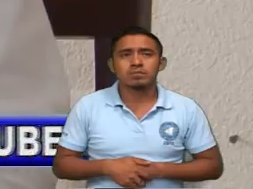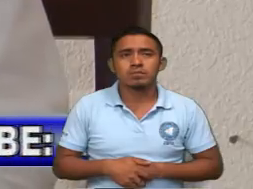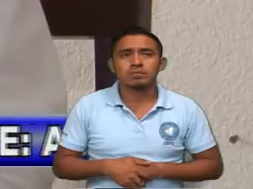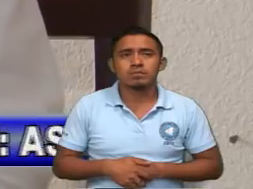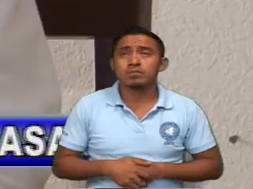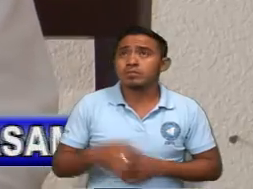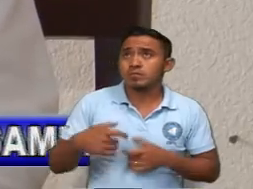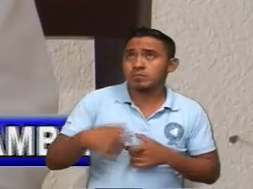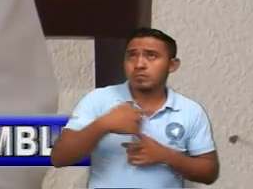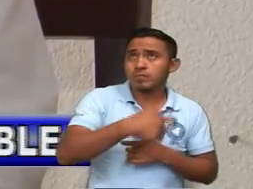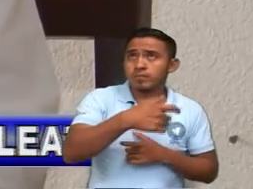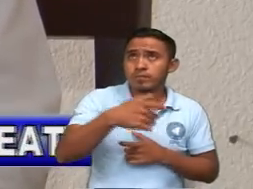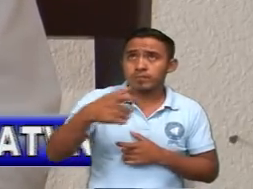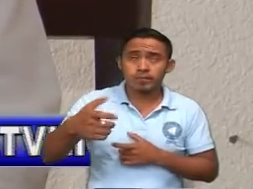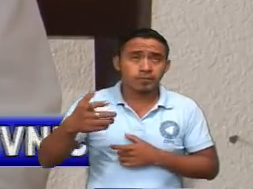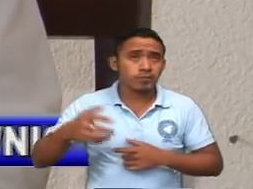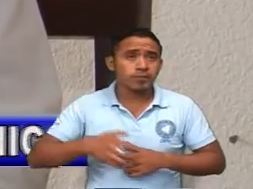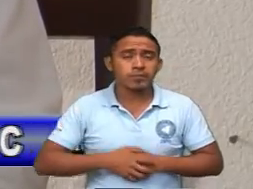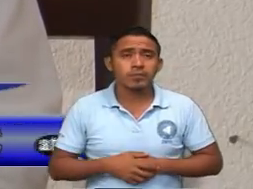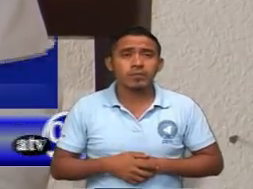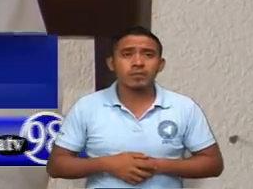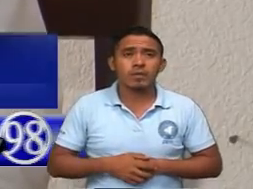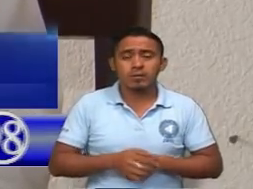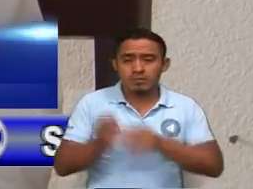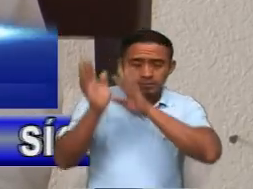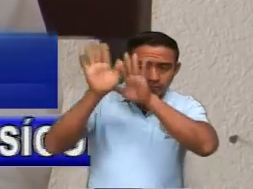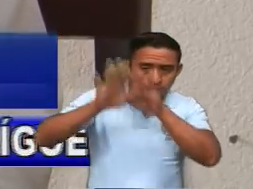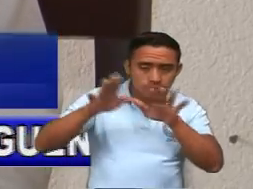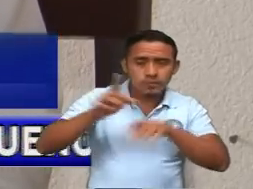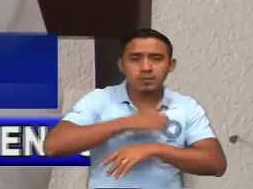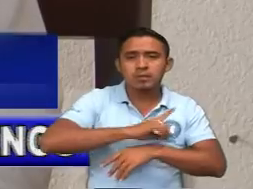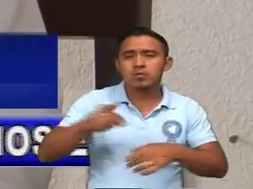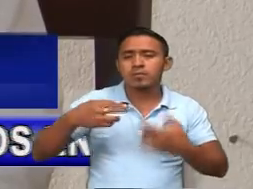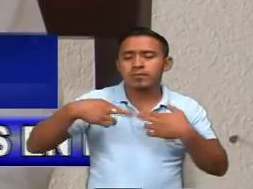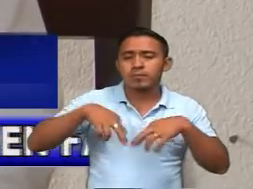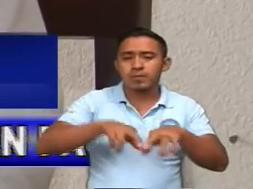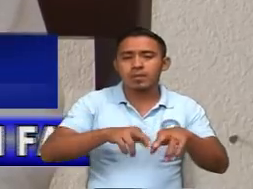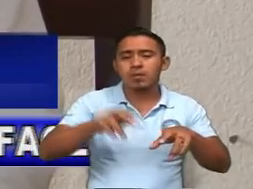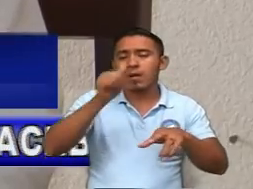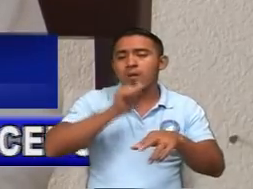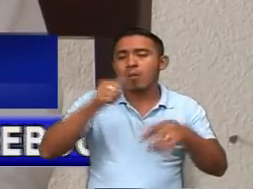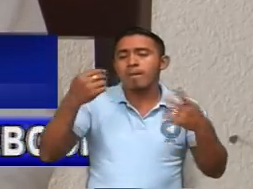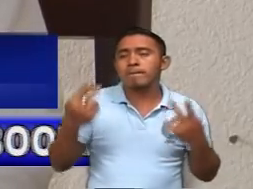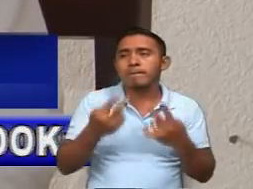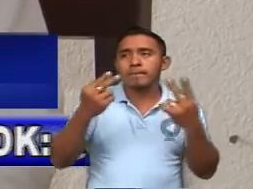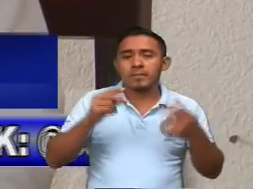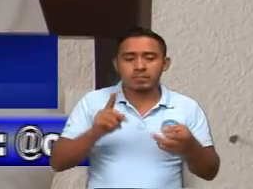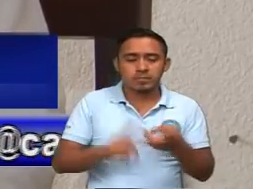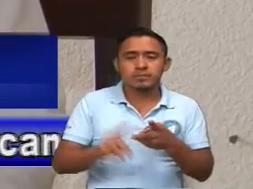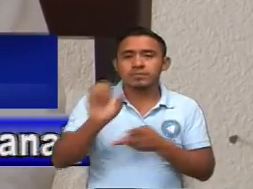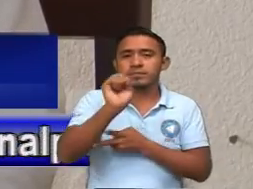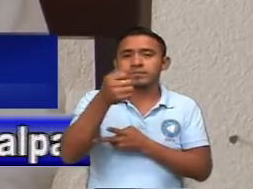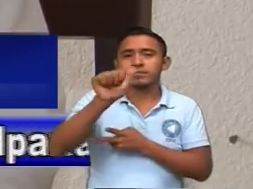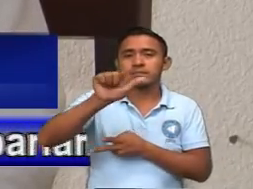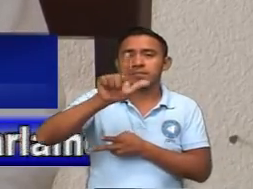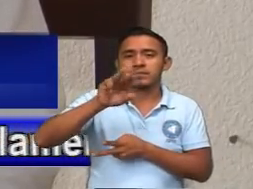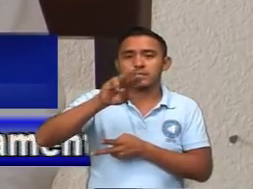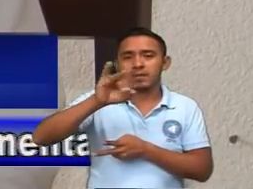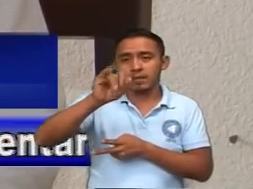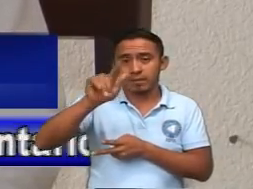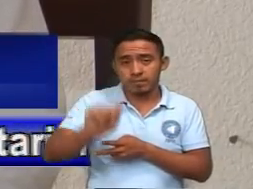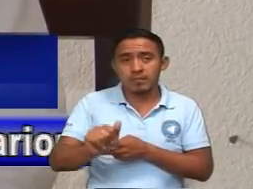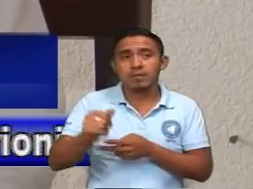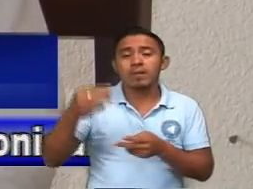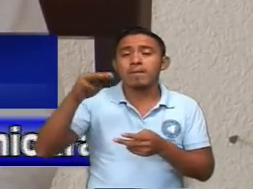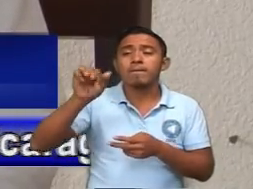Están invitados para adorar al Señor la banda Río de Agua Viva de la iglesia, el salmista Marco Witt y su